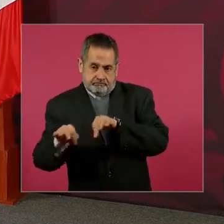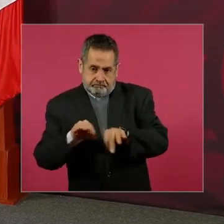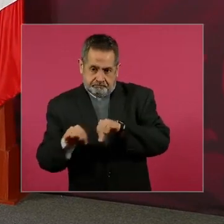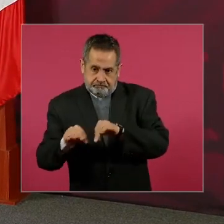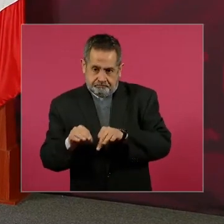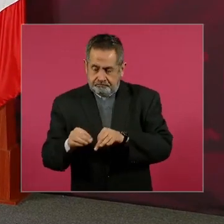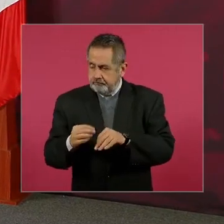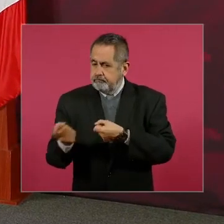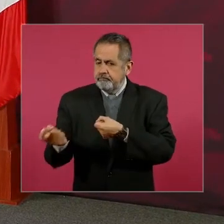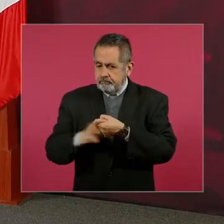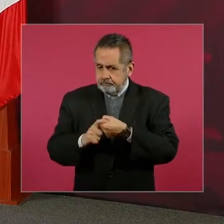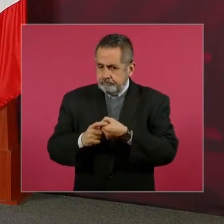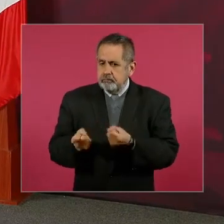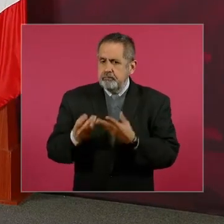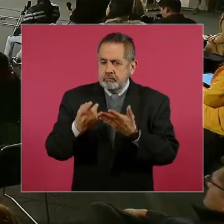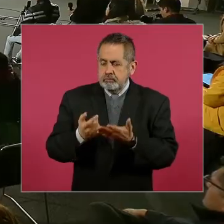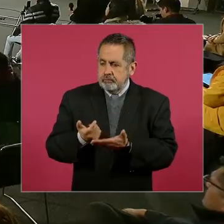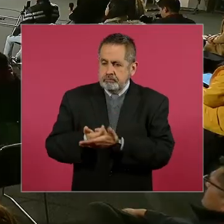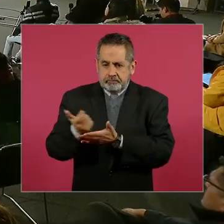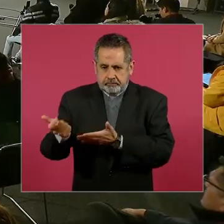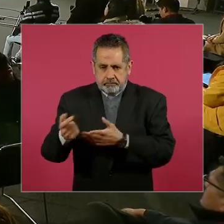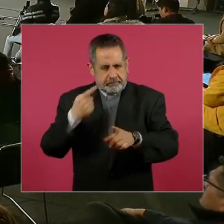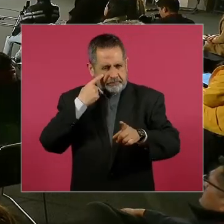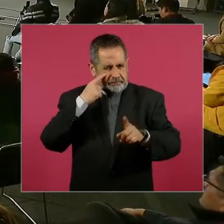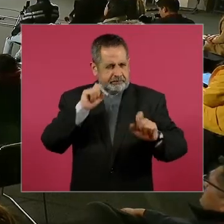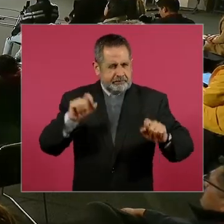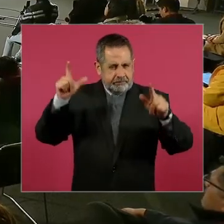a ver si tenemos la de contratación de médicos.